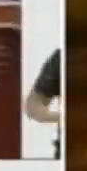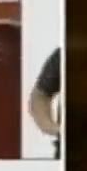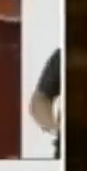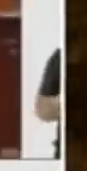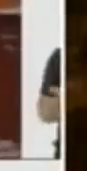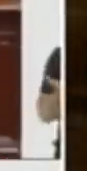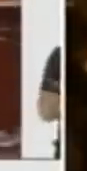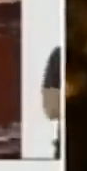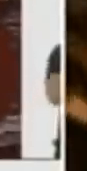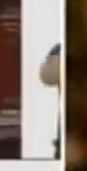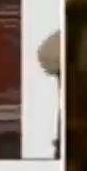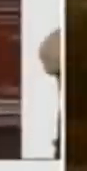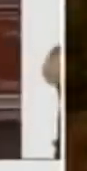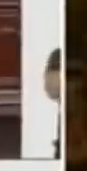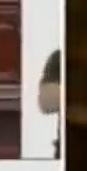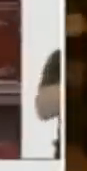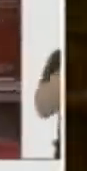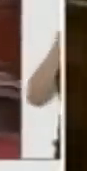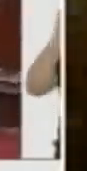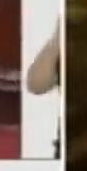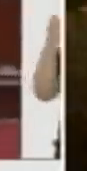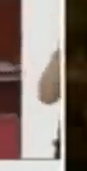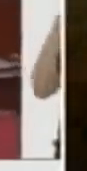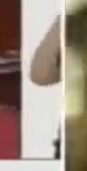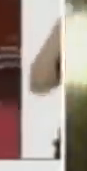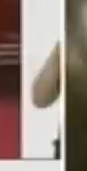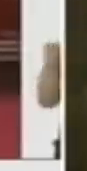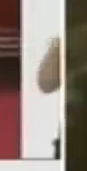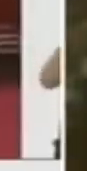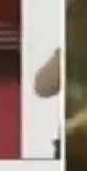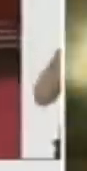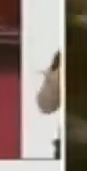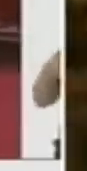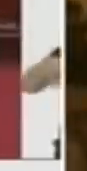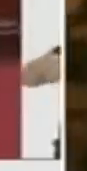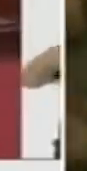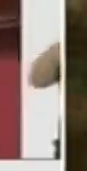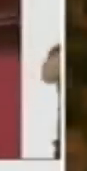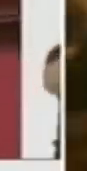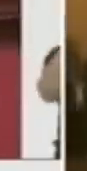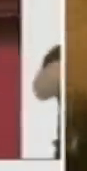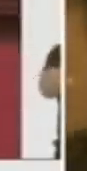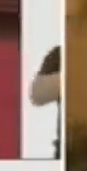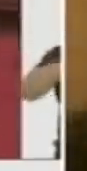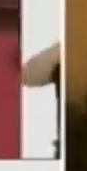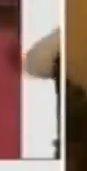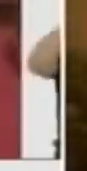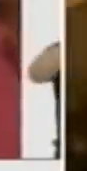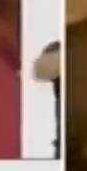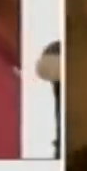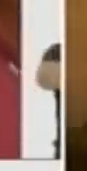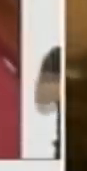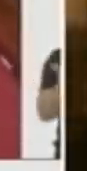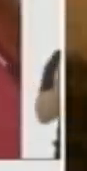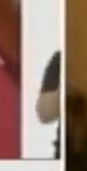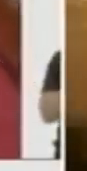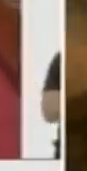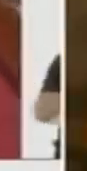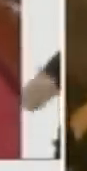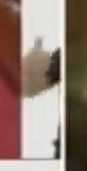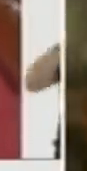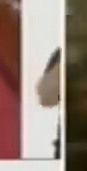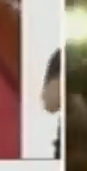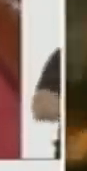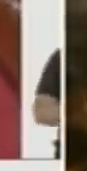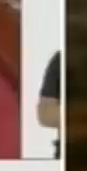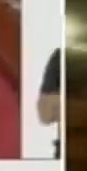del tribunal constitucional y era lo a lo que se oponía precisamente martín vizcarra y ese momento en el congreso corrían las intervenciones de parlamentario sin embargo fue